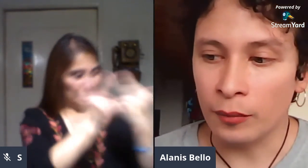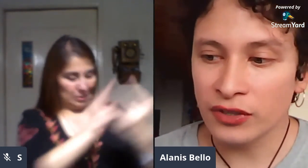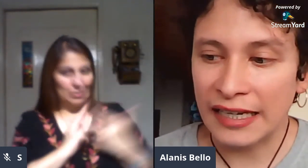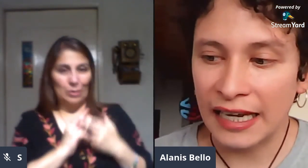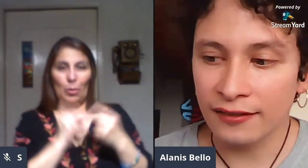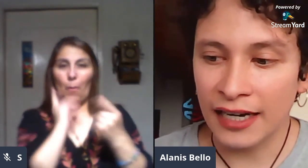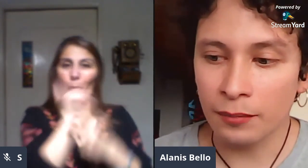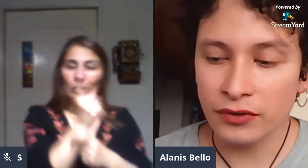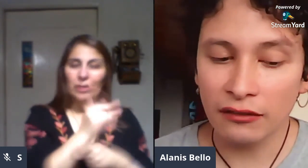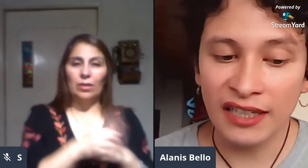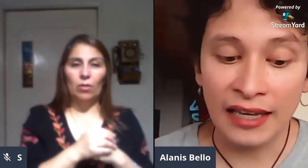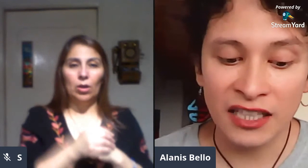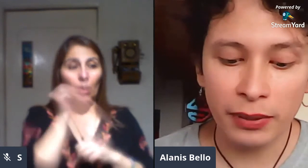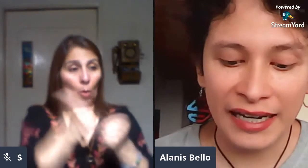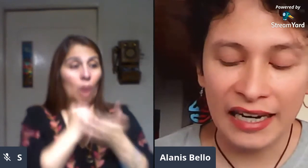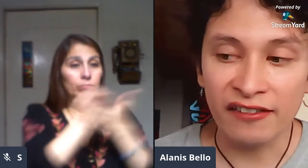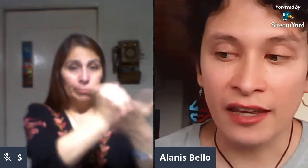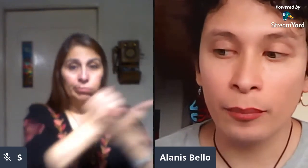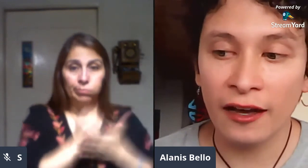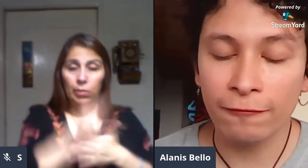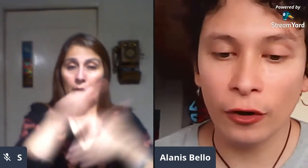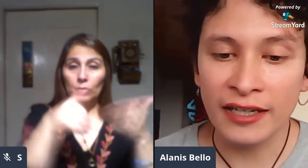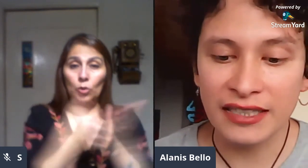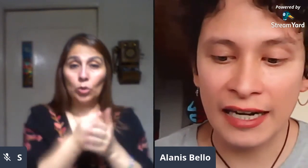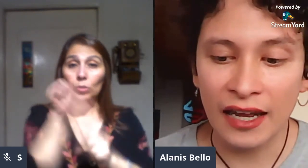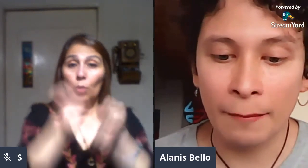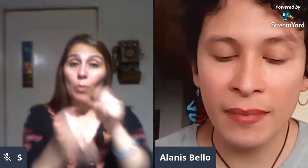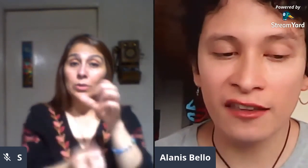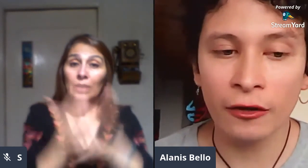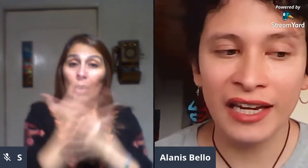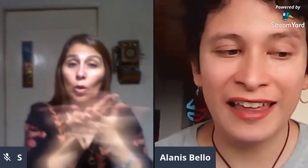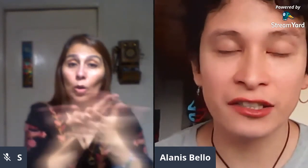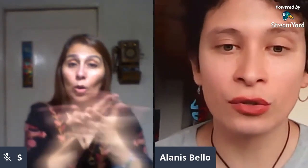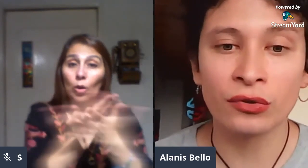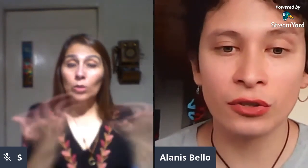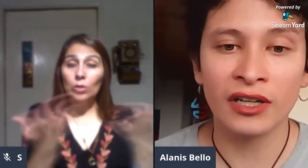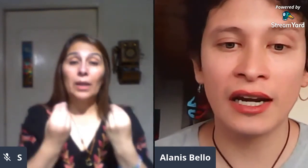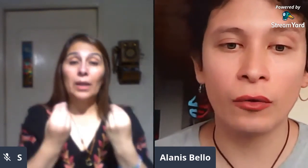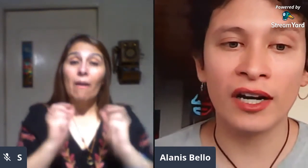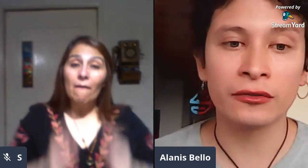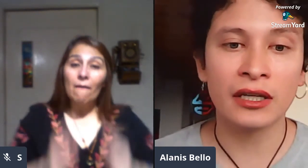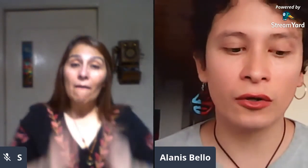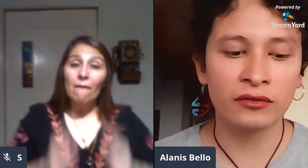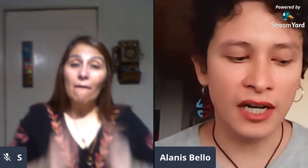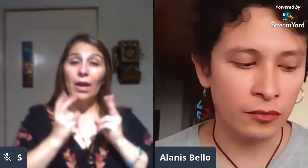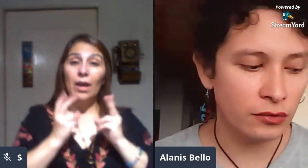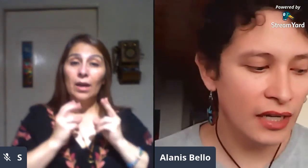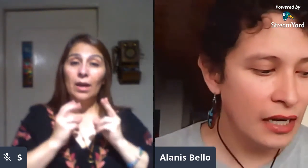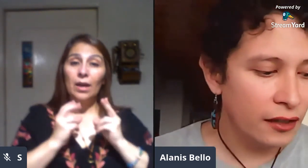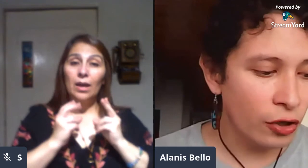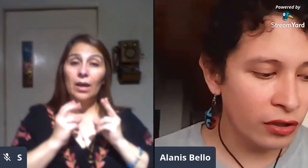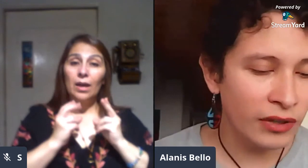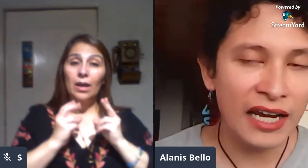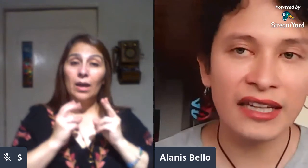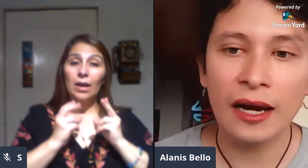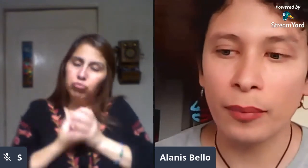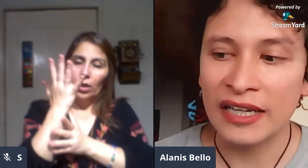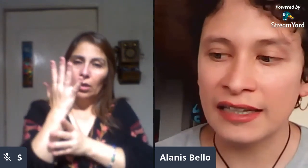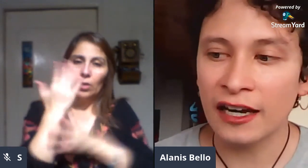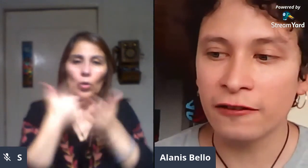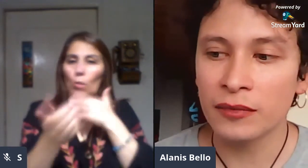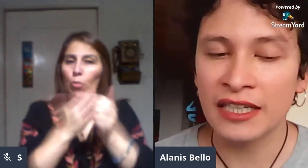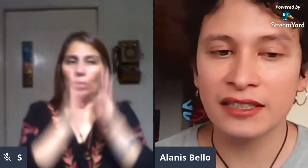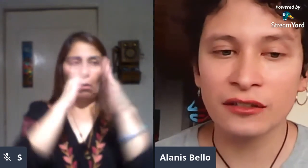donde podamos engendrar posibilidades para que la vida pueda florecer en medio de la destrucción en la cual nos encontramos. Creo que una